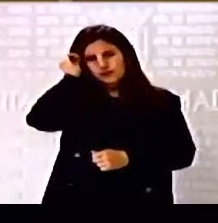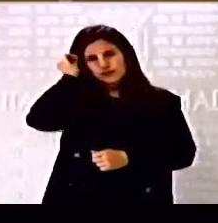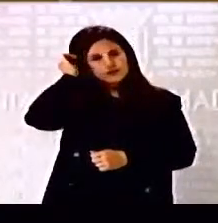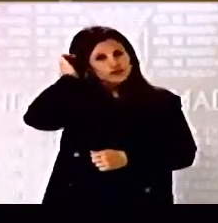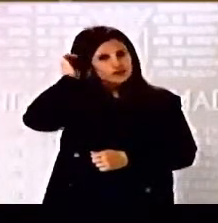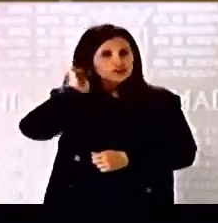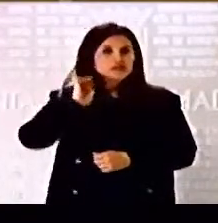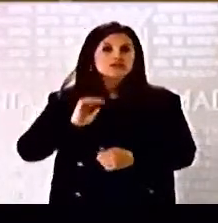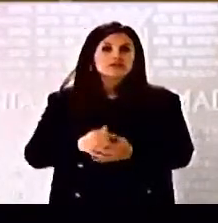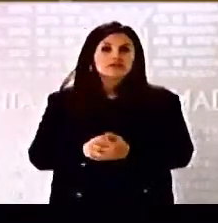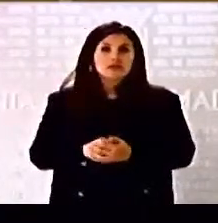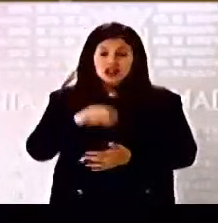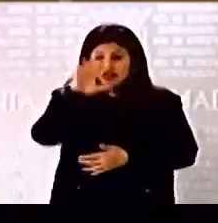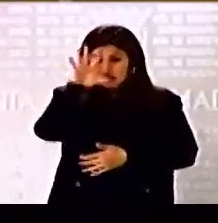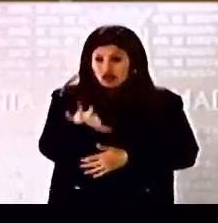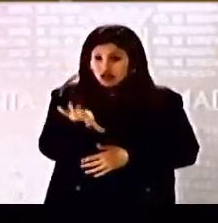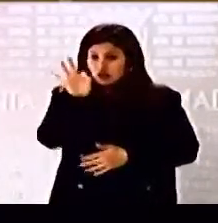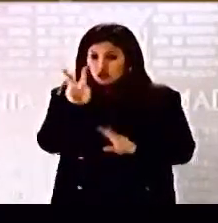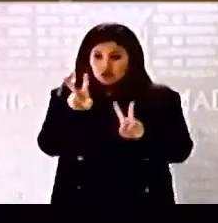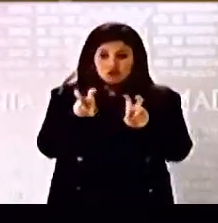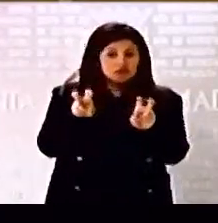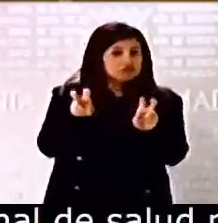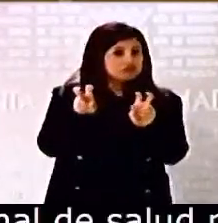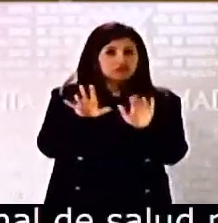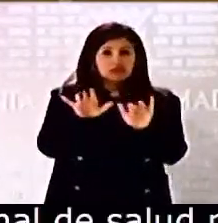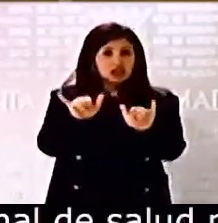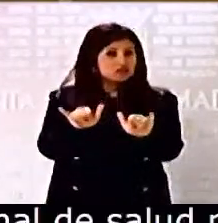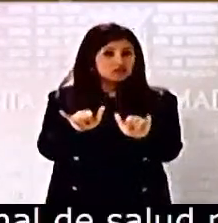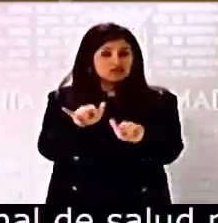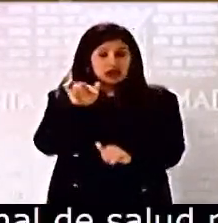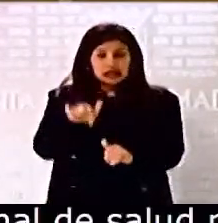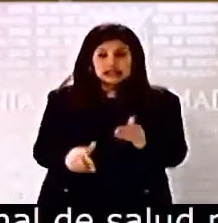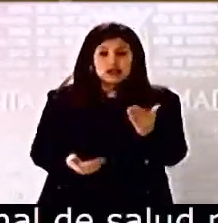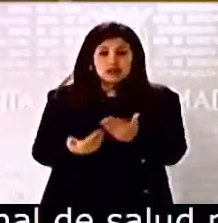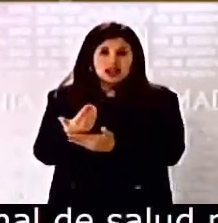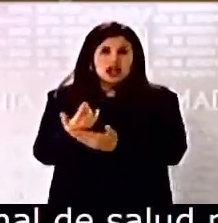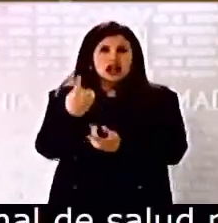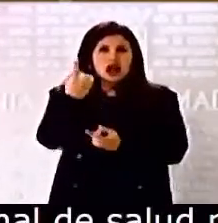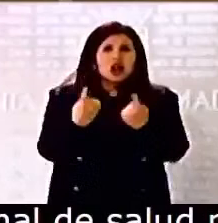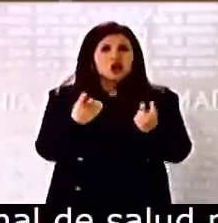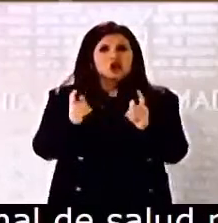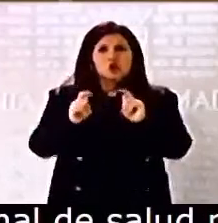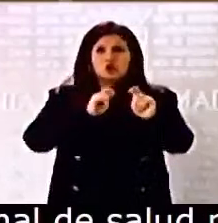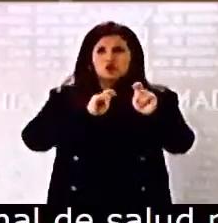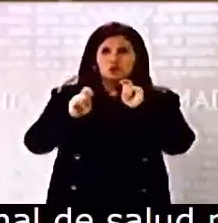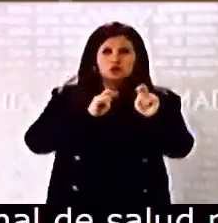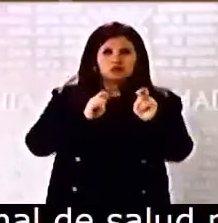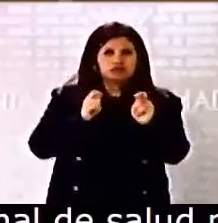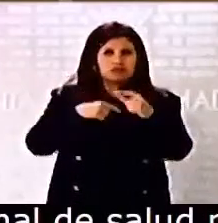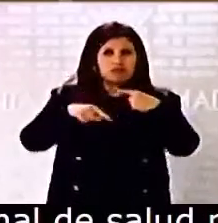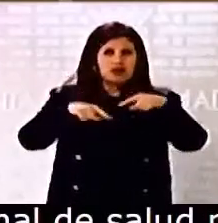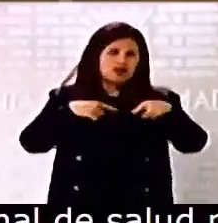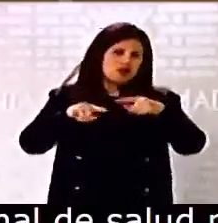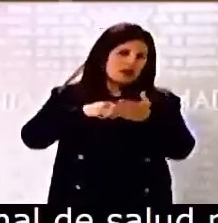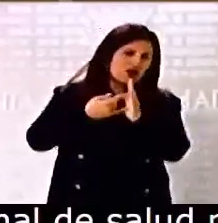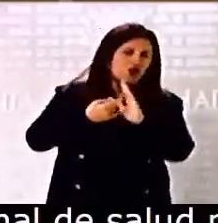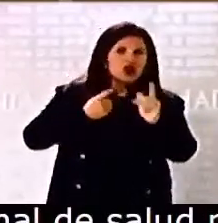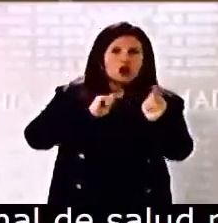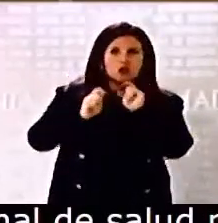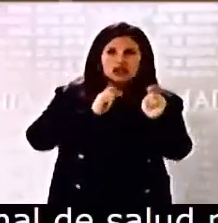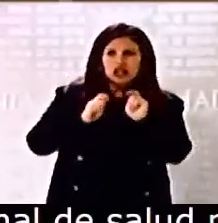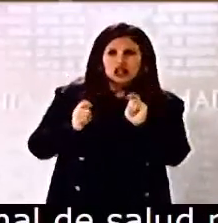no se ha tomado ninguna decisión, como esta mañana se hacían eco algunos medios de comunicación, lo cual